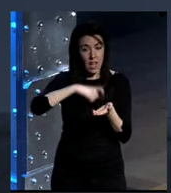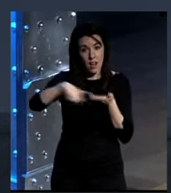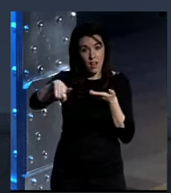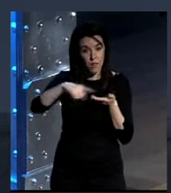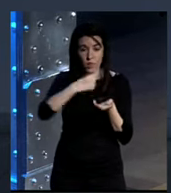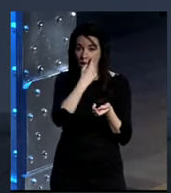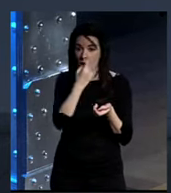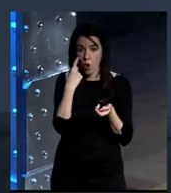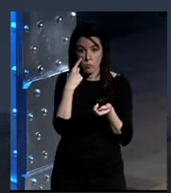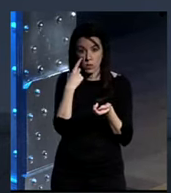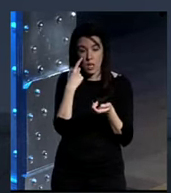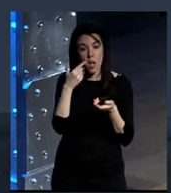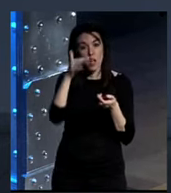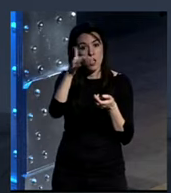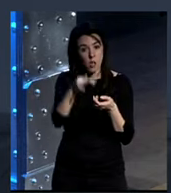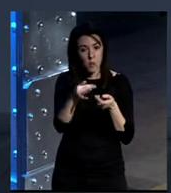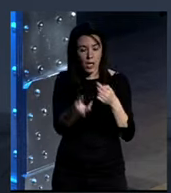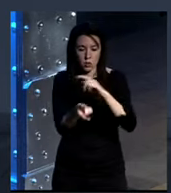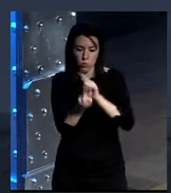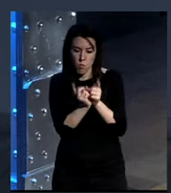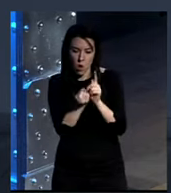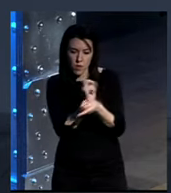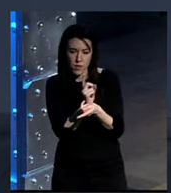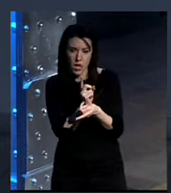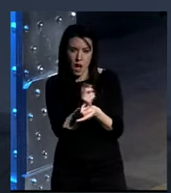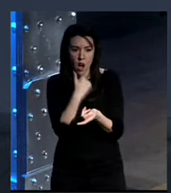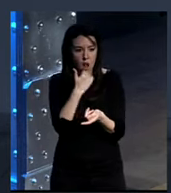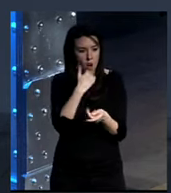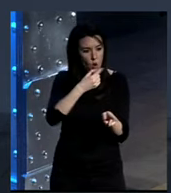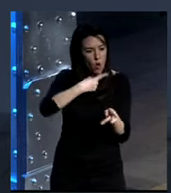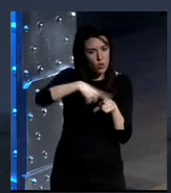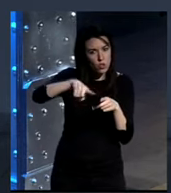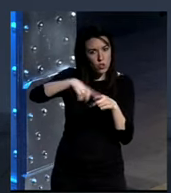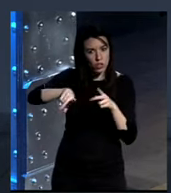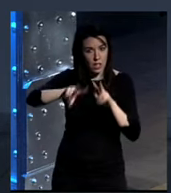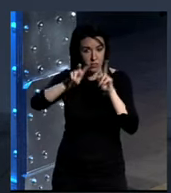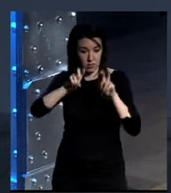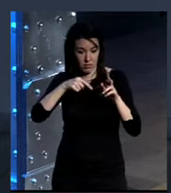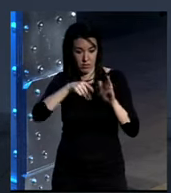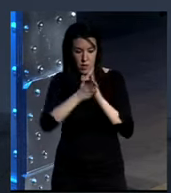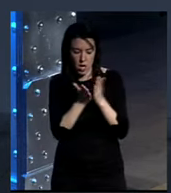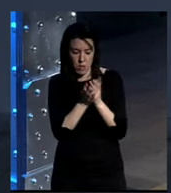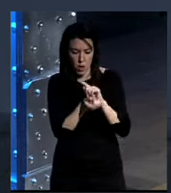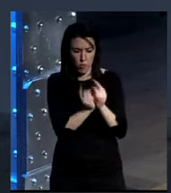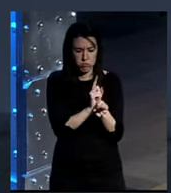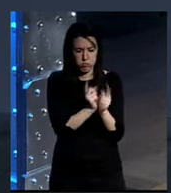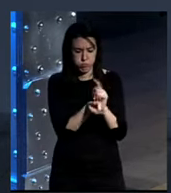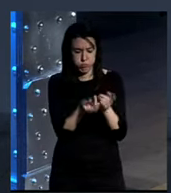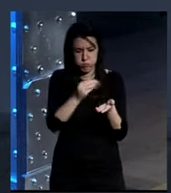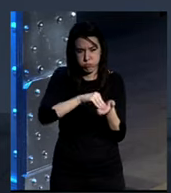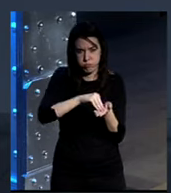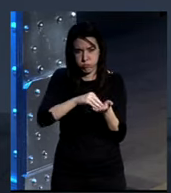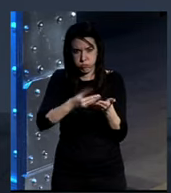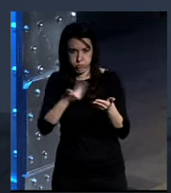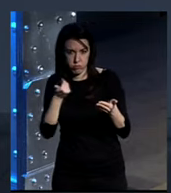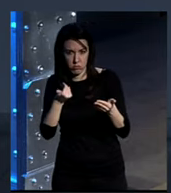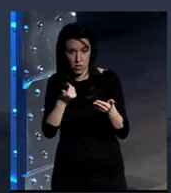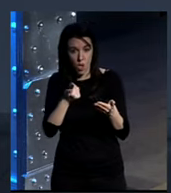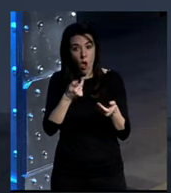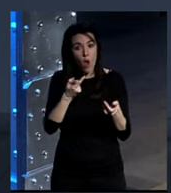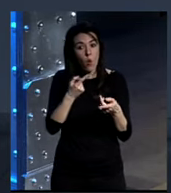en ampliar, modificar algunas cosillas de aquel libro. Presentamos 2 cosas